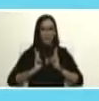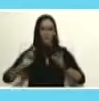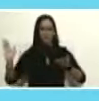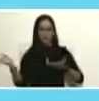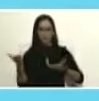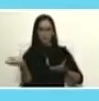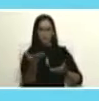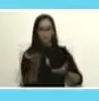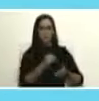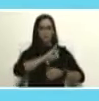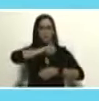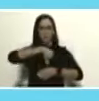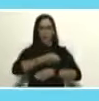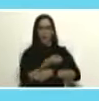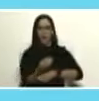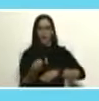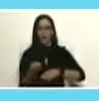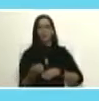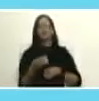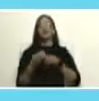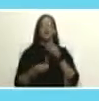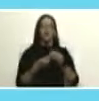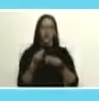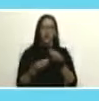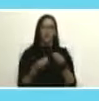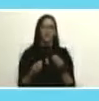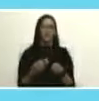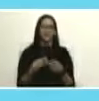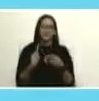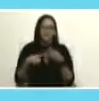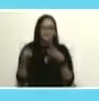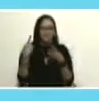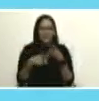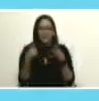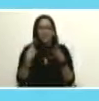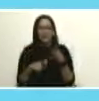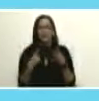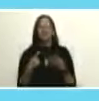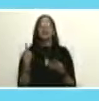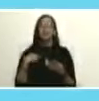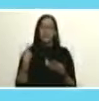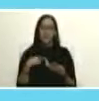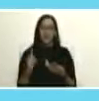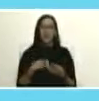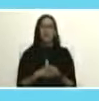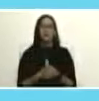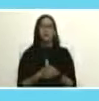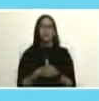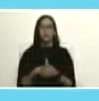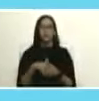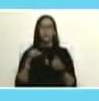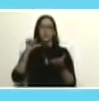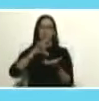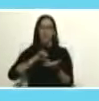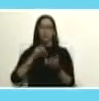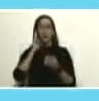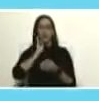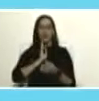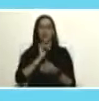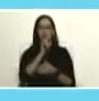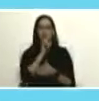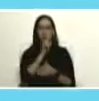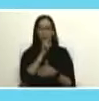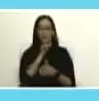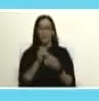desmalezamiento, fue dotados con kit, etcétera, etcétera. Tienen su CBI ahora, Centro Bolivariano de